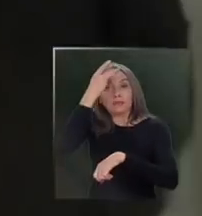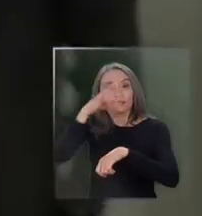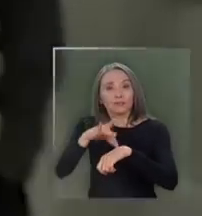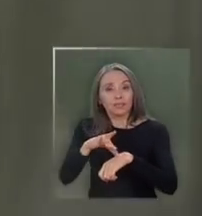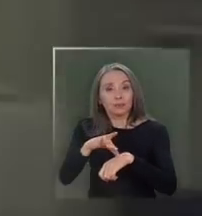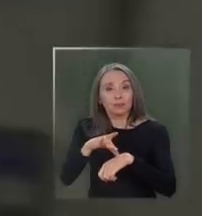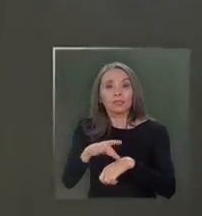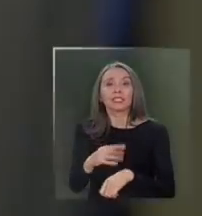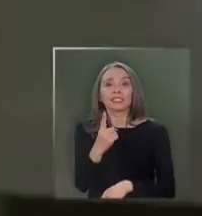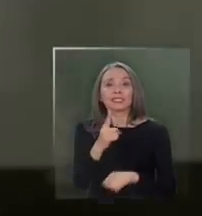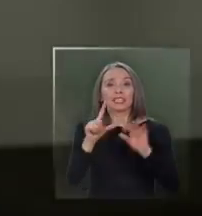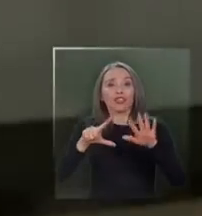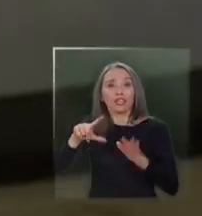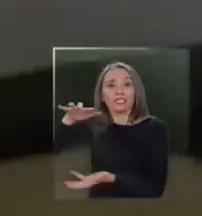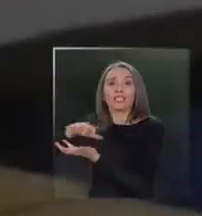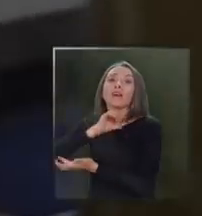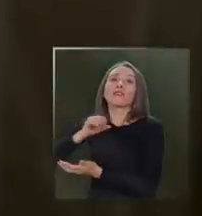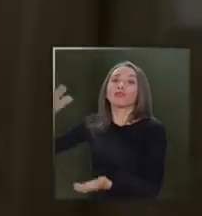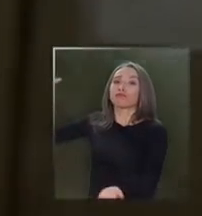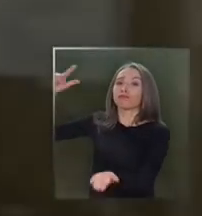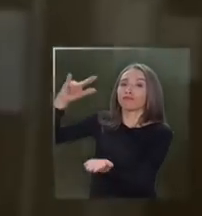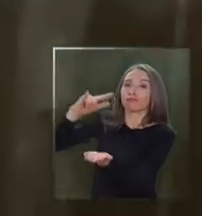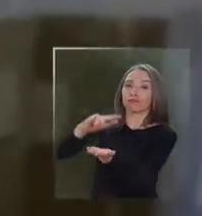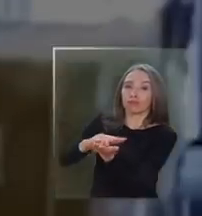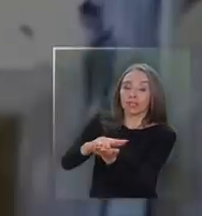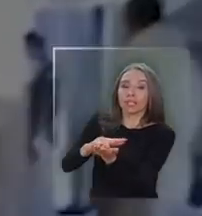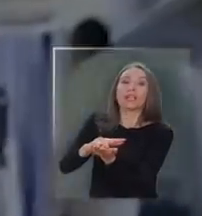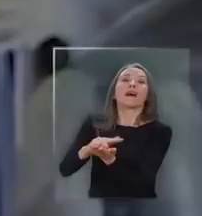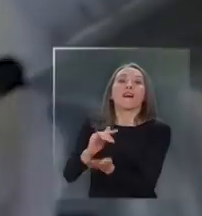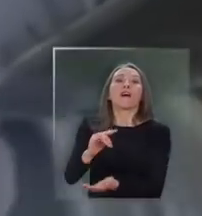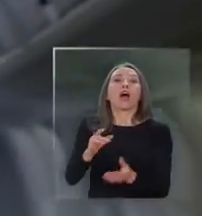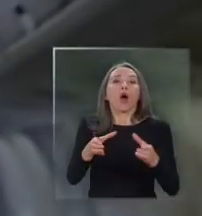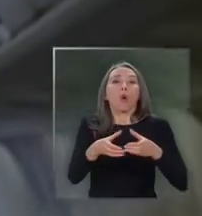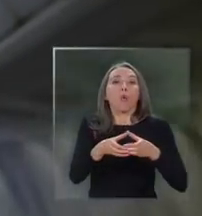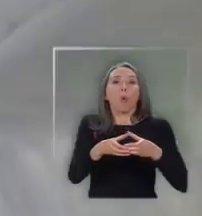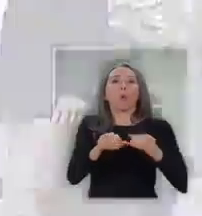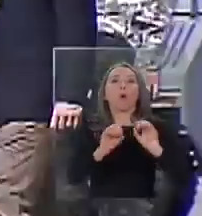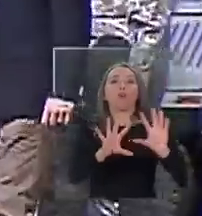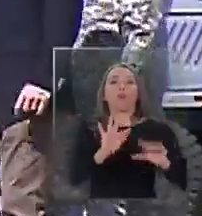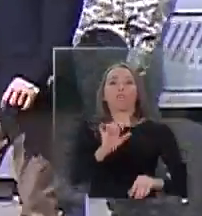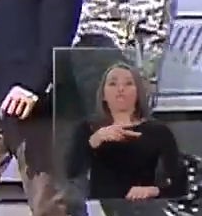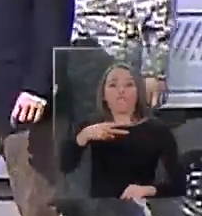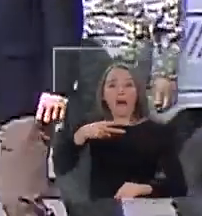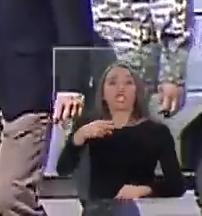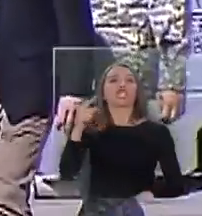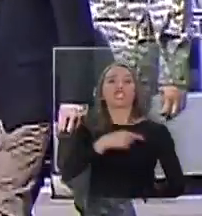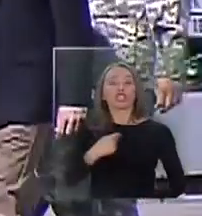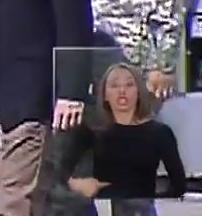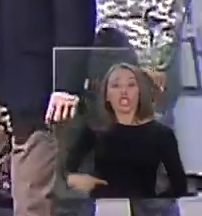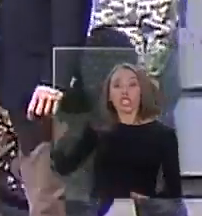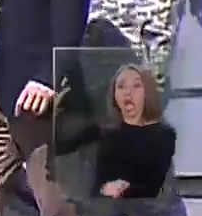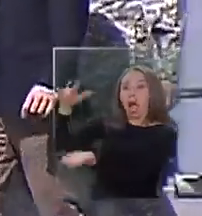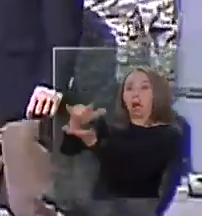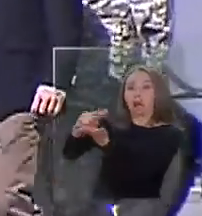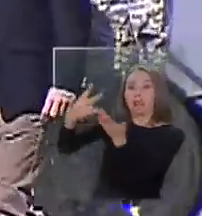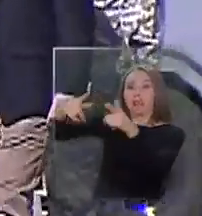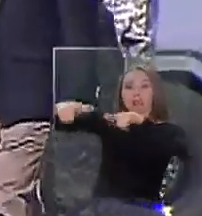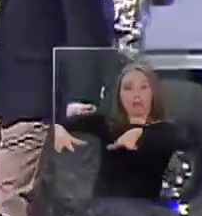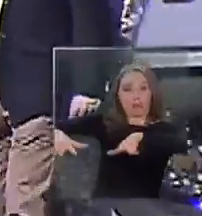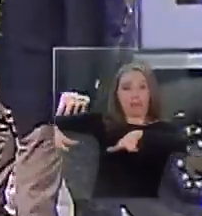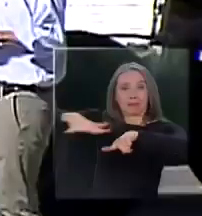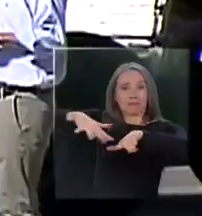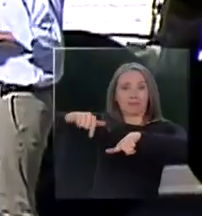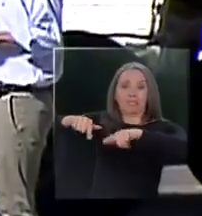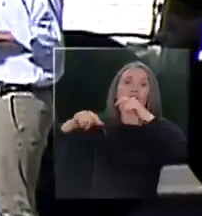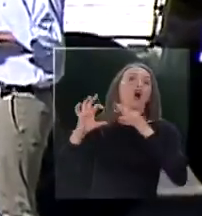la llegada de los 117 ventiladores mecánicos al Grupo 10 de la FACH provenientes de China, estuvo presente el presidente Sebastián Piñera,